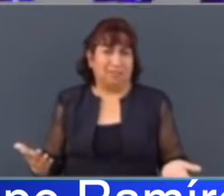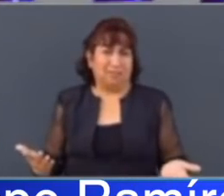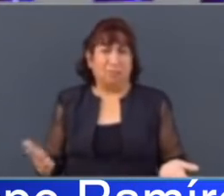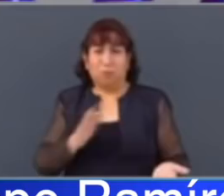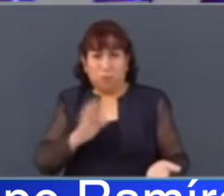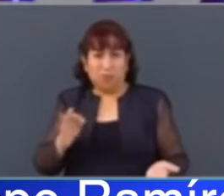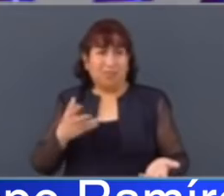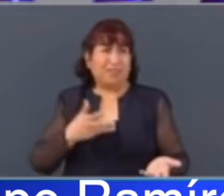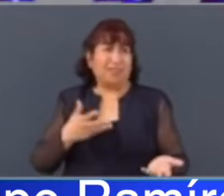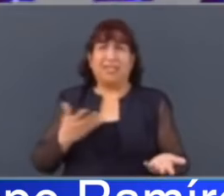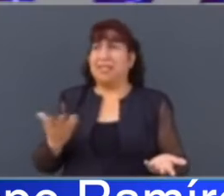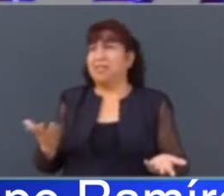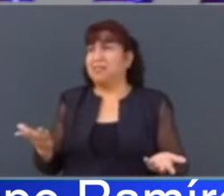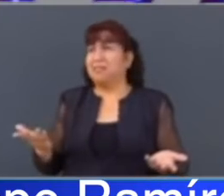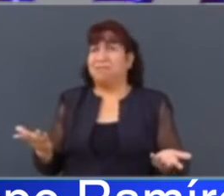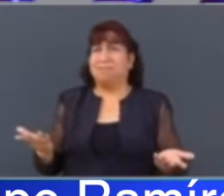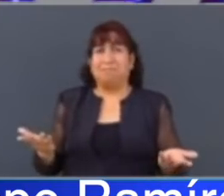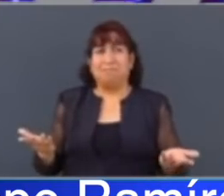Pueden tener